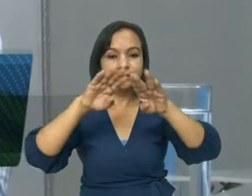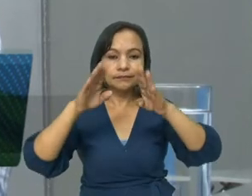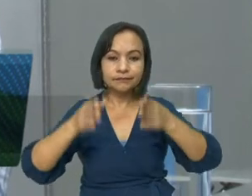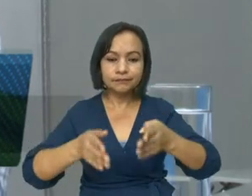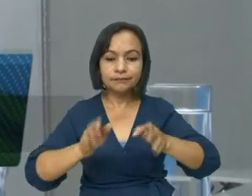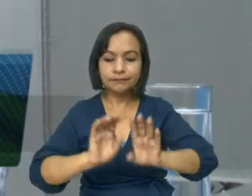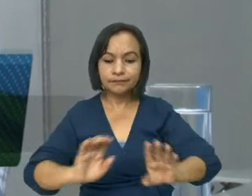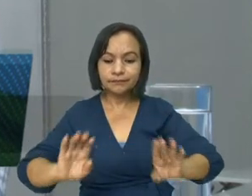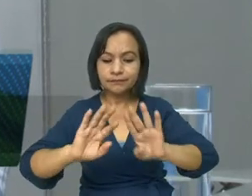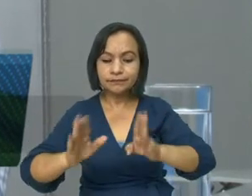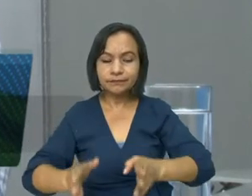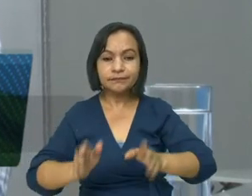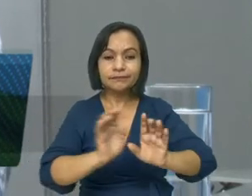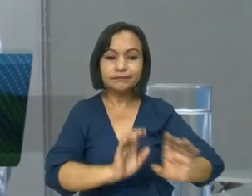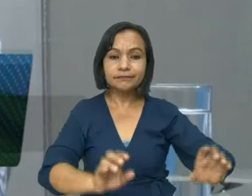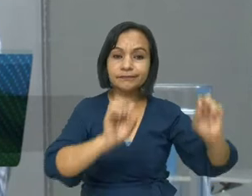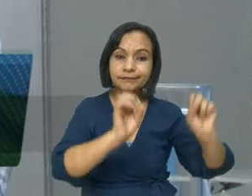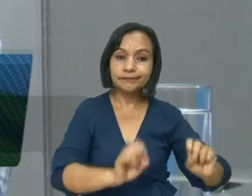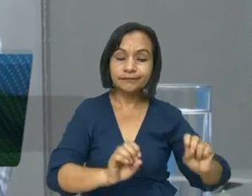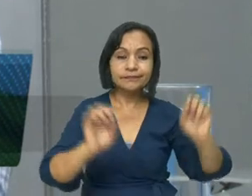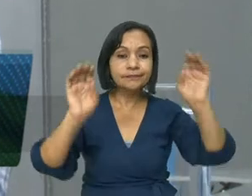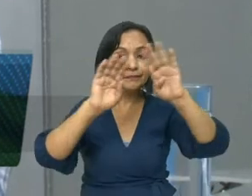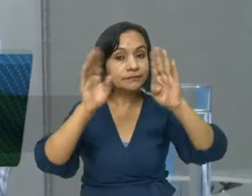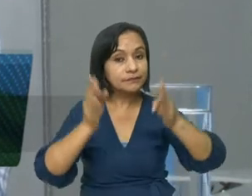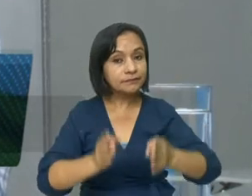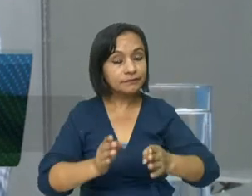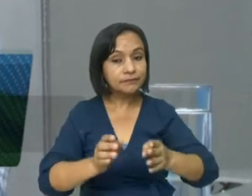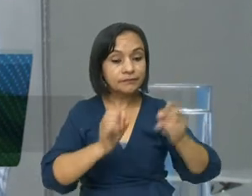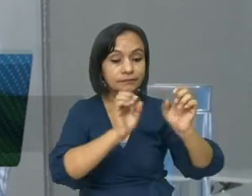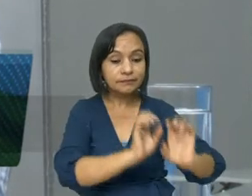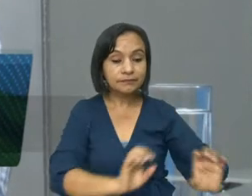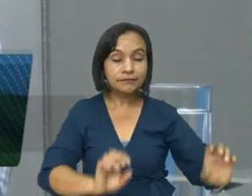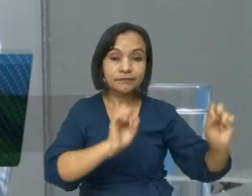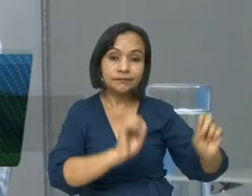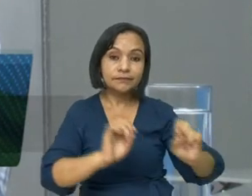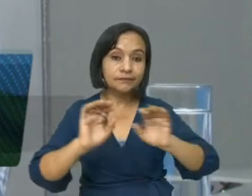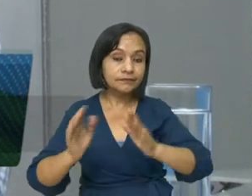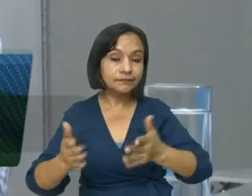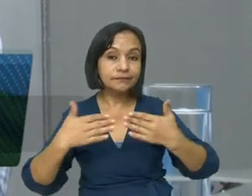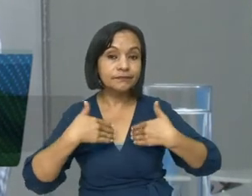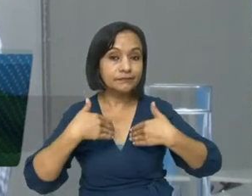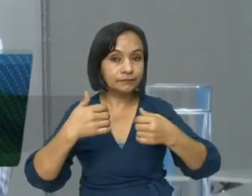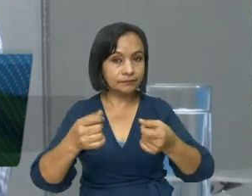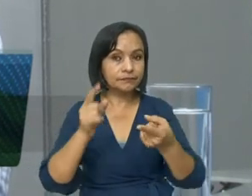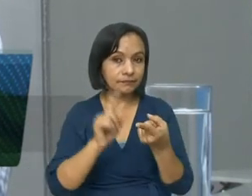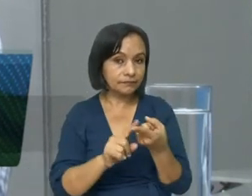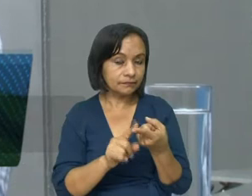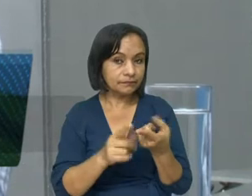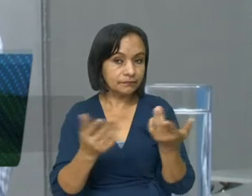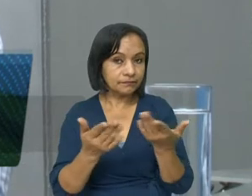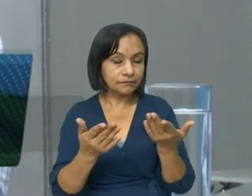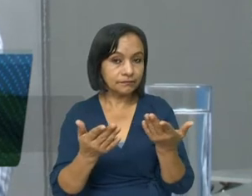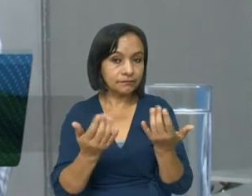y los niños. Y las repercusiones que tienen para las mujeres, para las niñas y los niños, tienen que ver con aspectos de salud, tienen que ver también